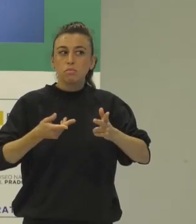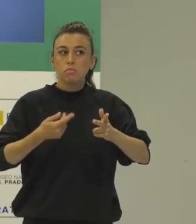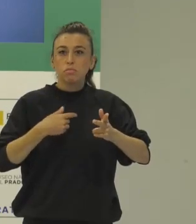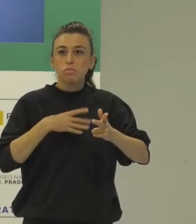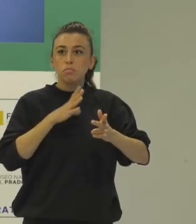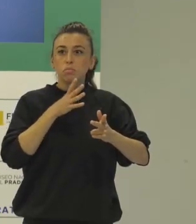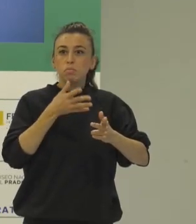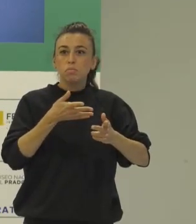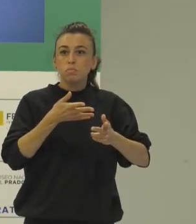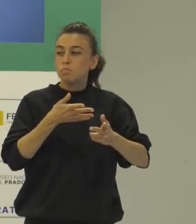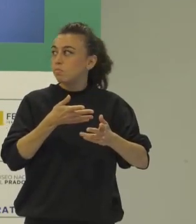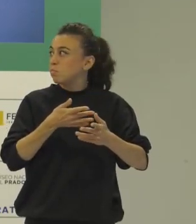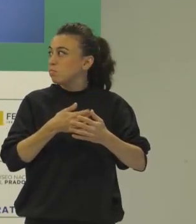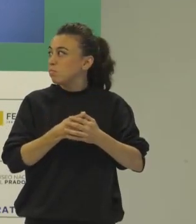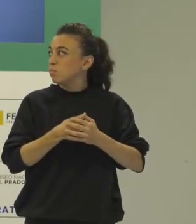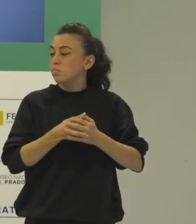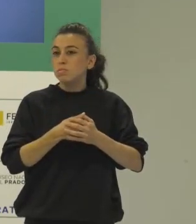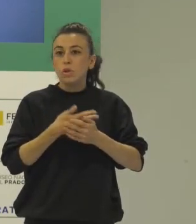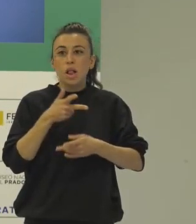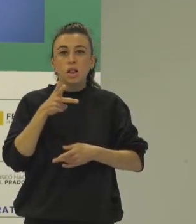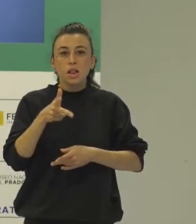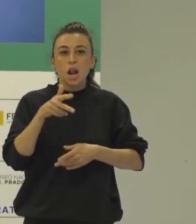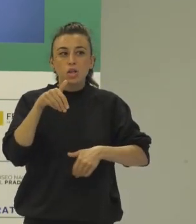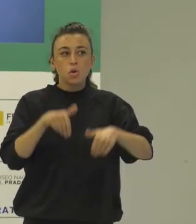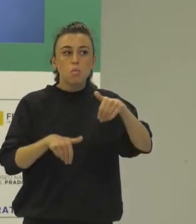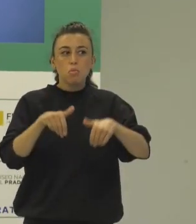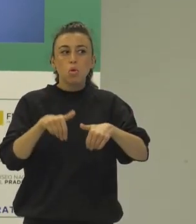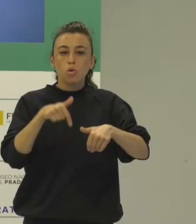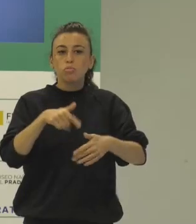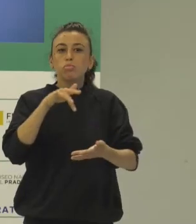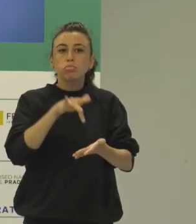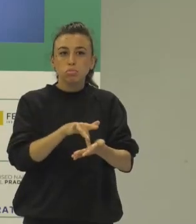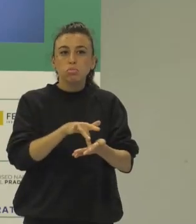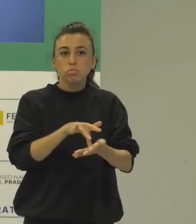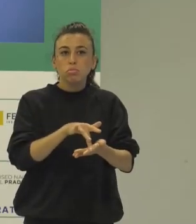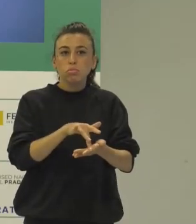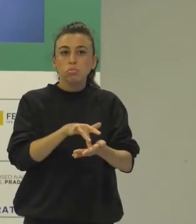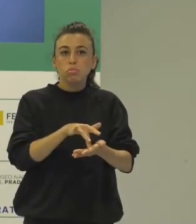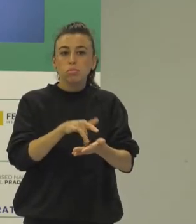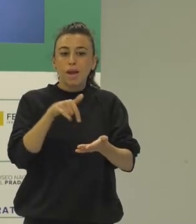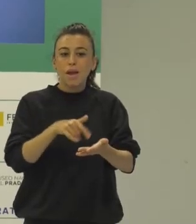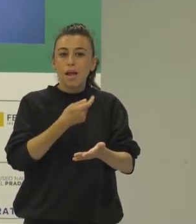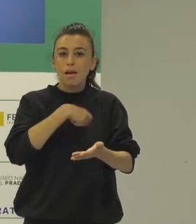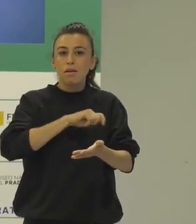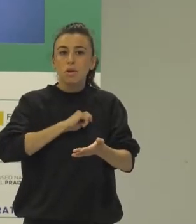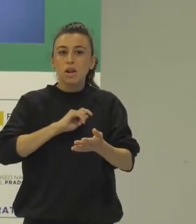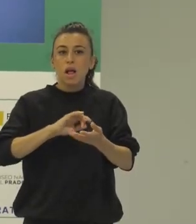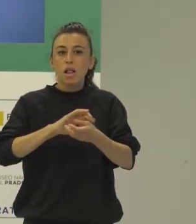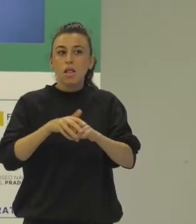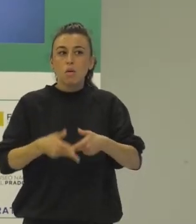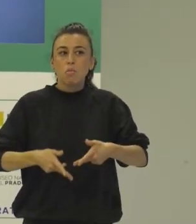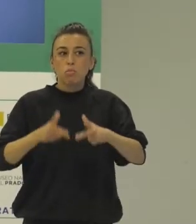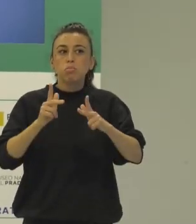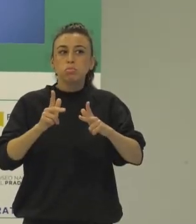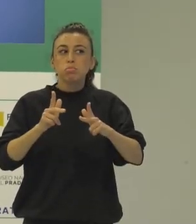ejerciendo el derecho al voto, que es una esencia, una de las esencias de la democracia en España. También hay que